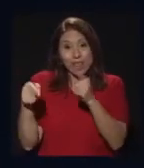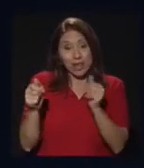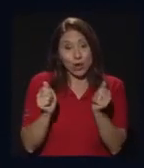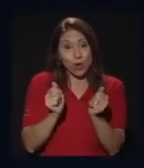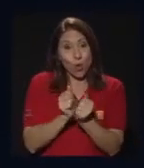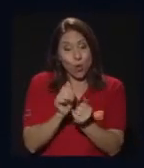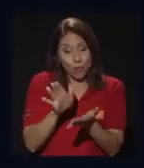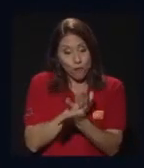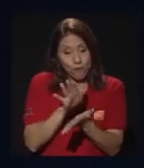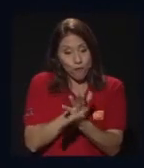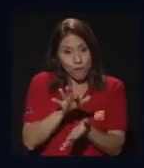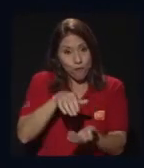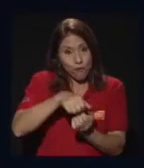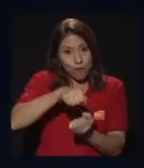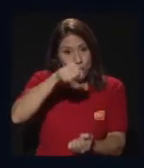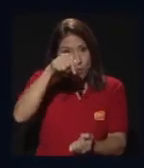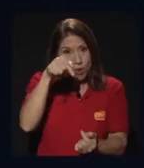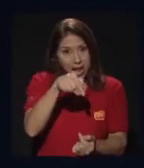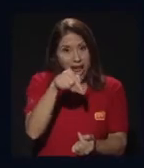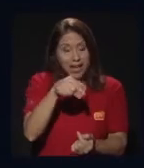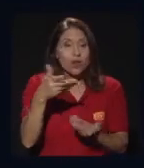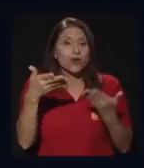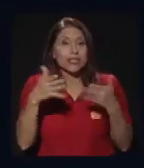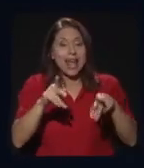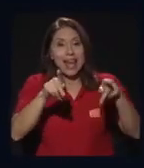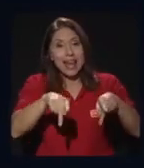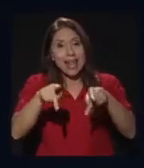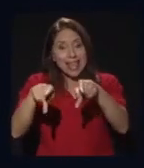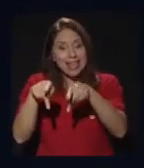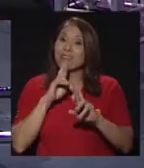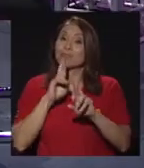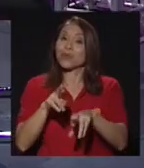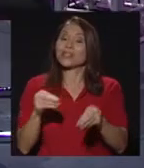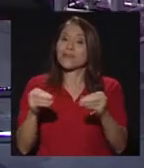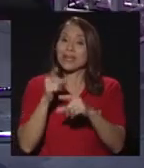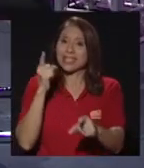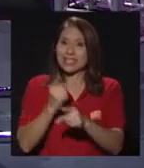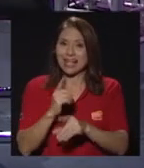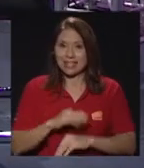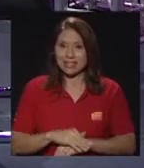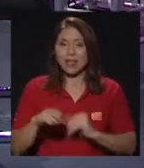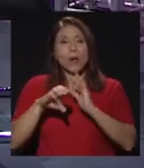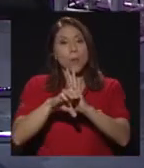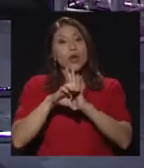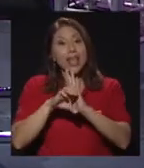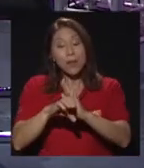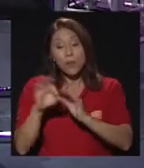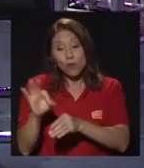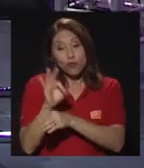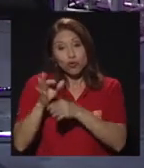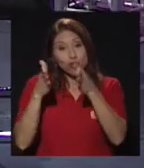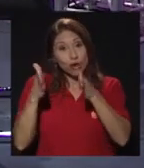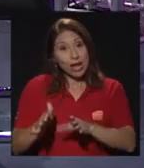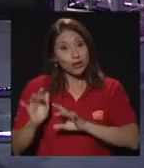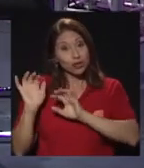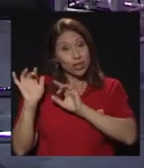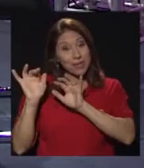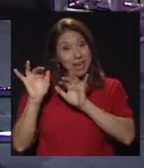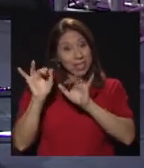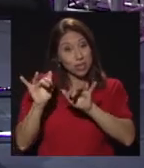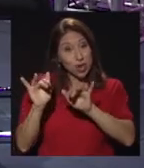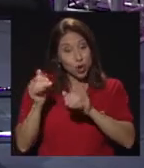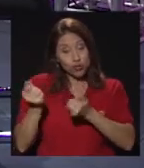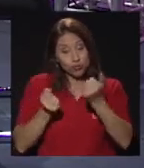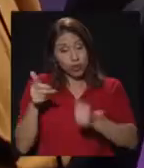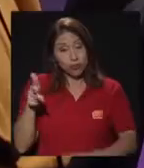yo, la gente tiene como más... Llegan los funcionarios y entonces los migrantes llegan a